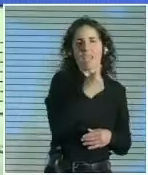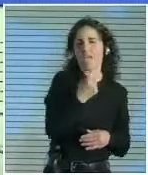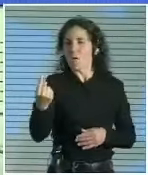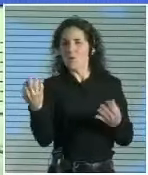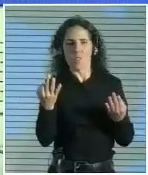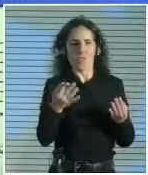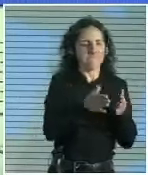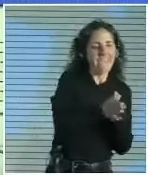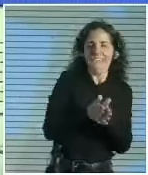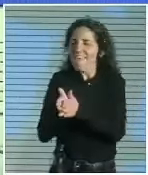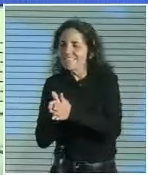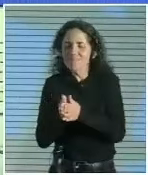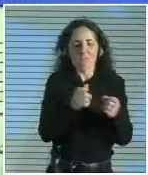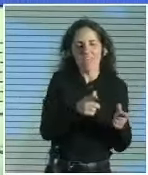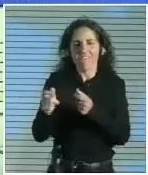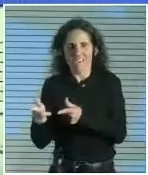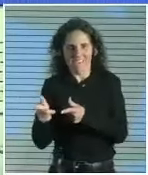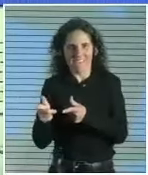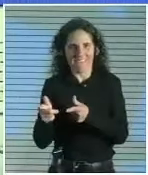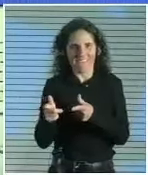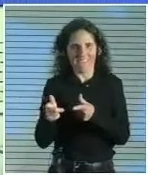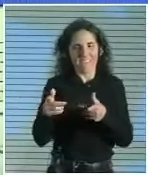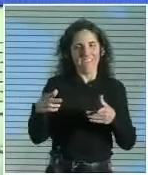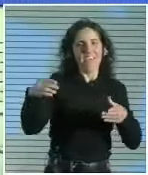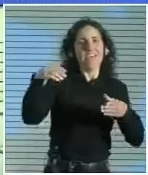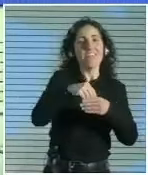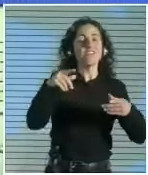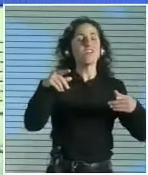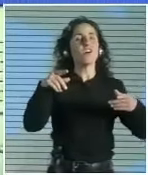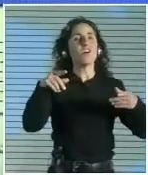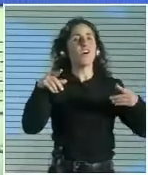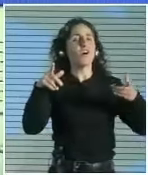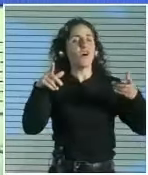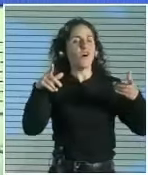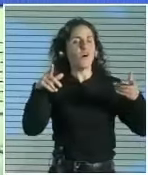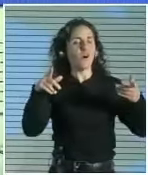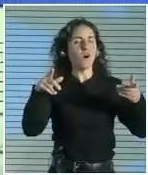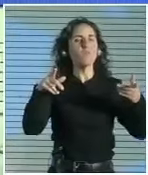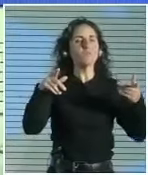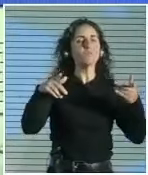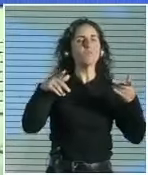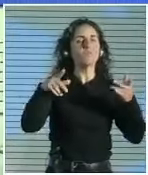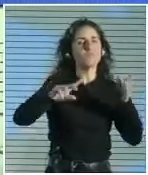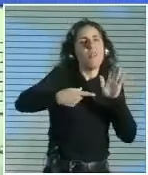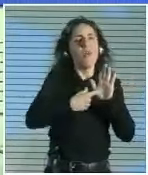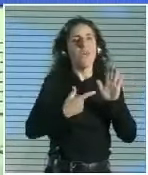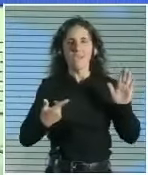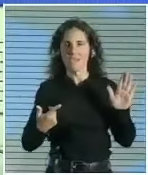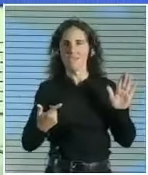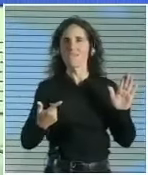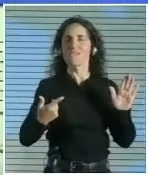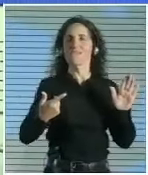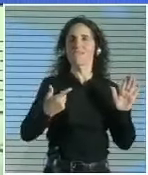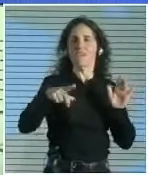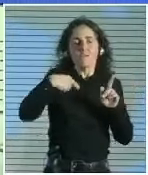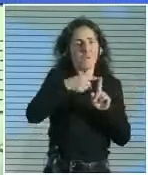estímulo que corresponde, ¿no? En este marco de referencia del que estamos hablando permanentemente, de gobernanza participativa, donde